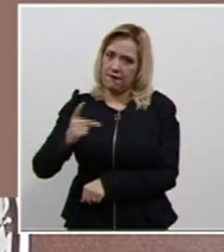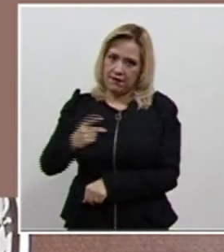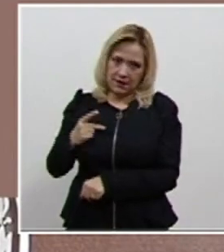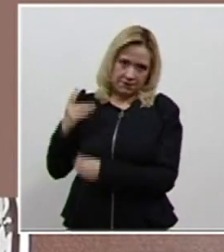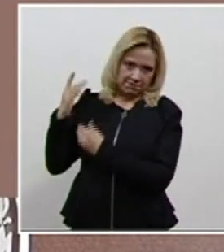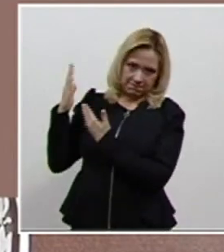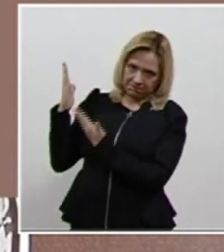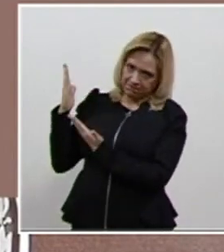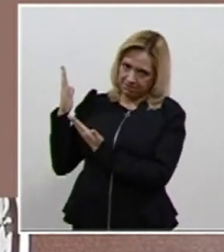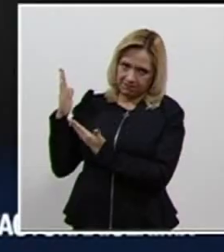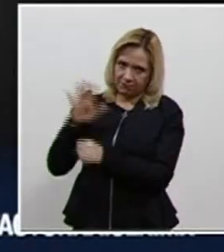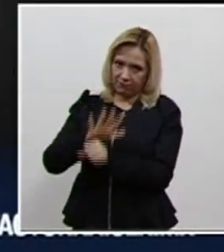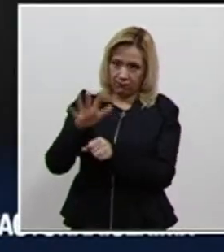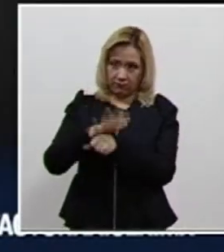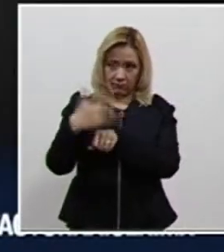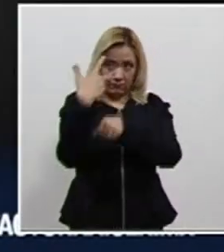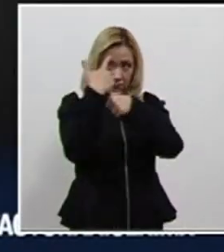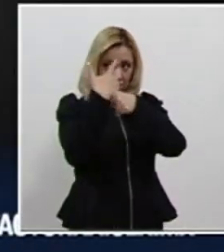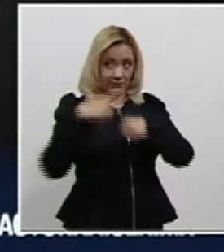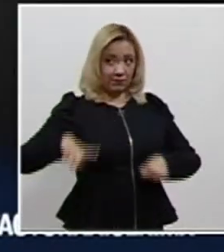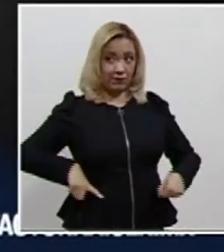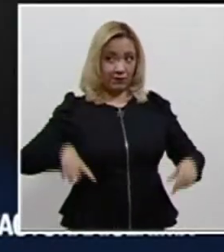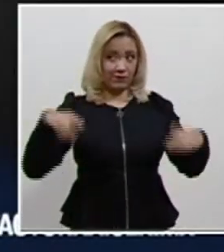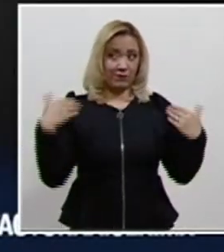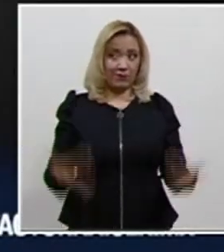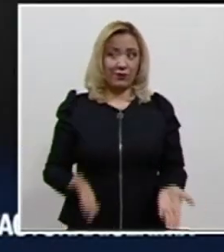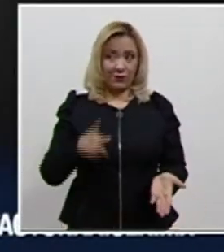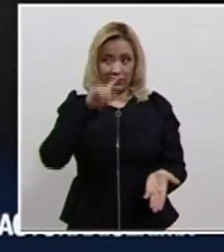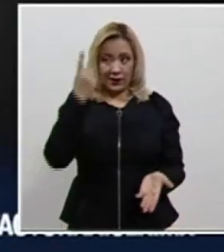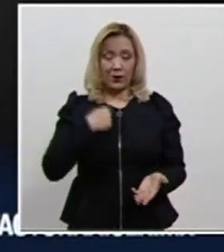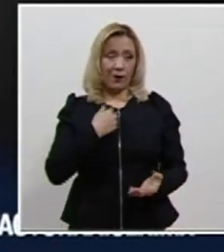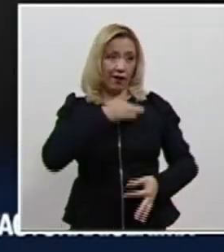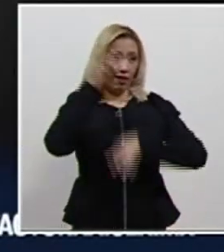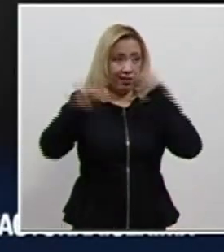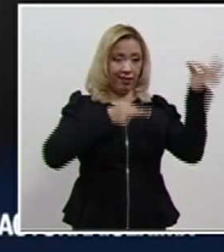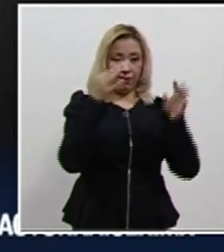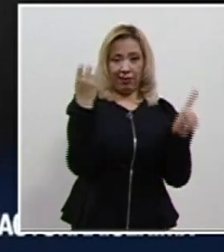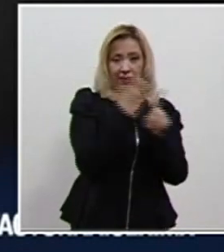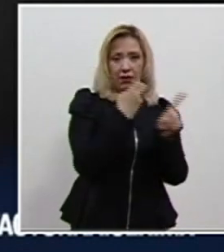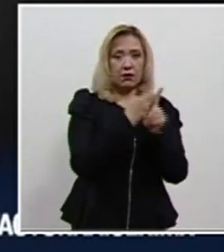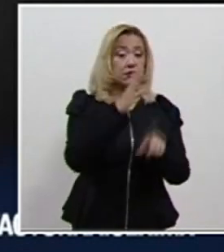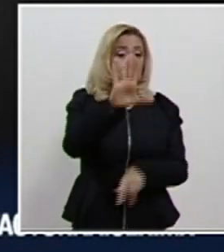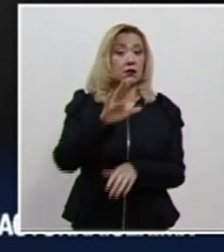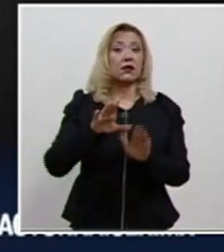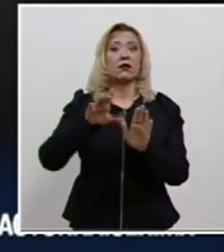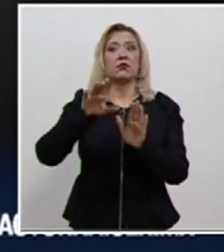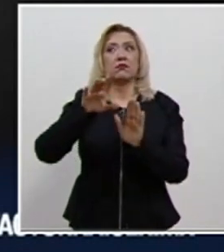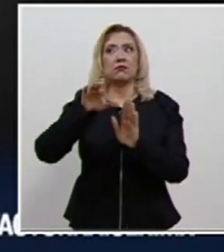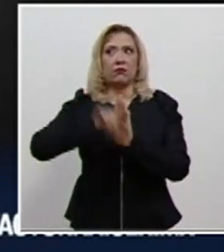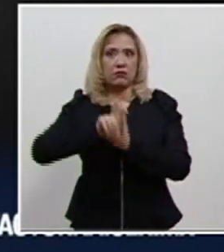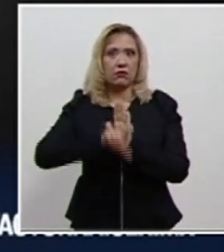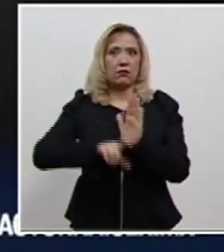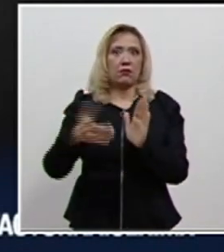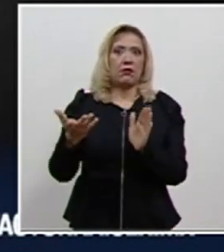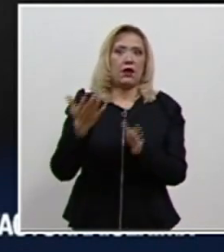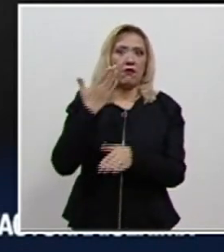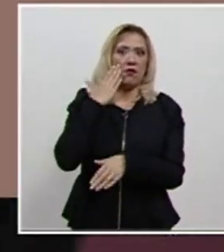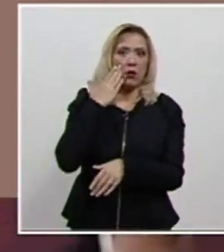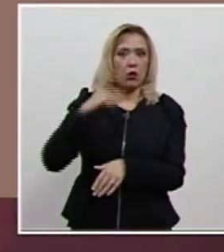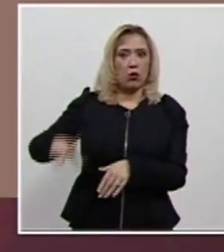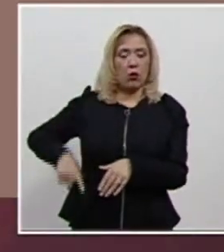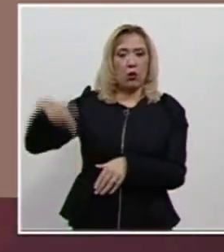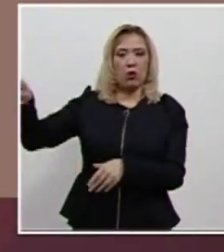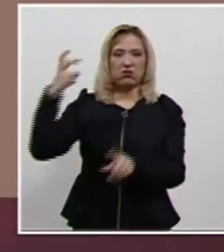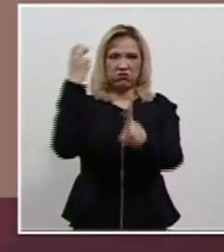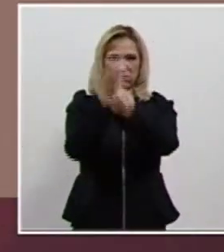juez que conoció del asunto resolvió que no se pueden usar las redes sociales del gobierno para denostar el trabajo de una persona, que no se